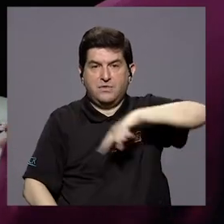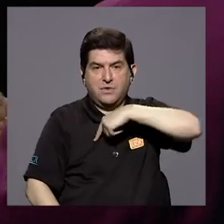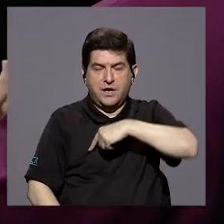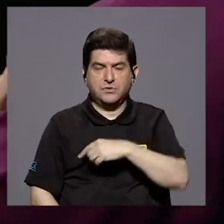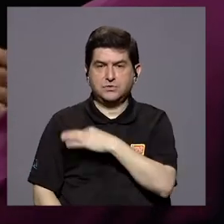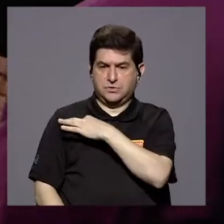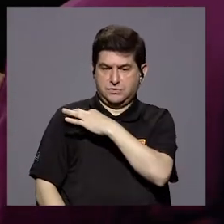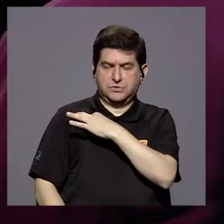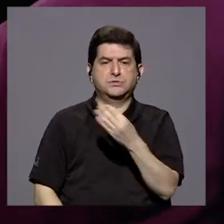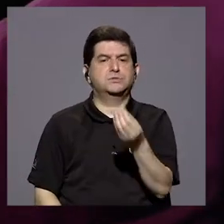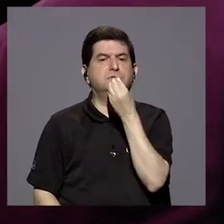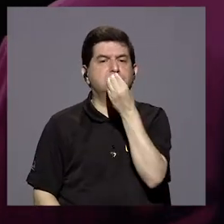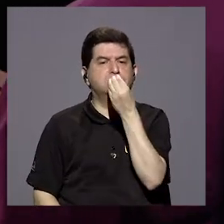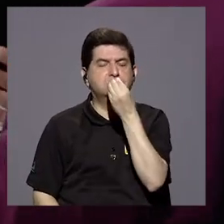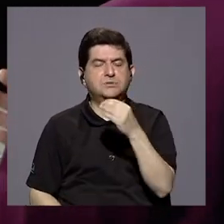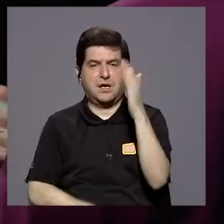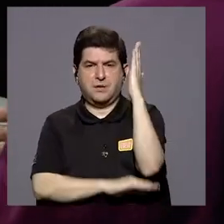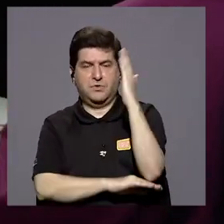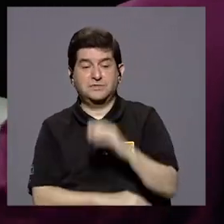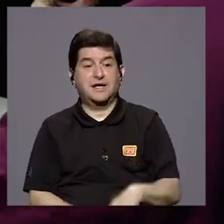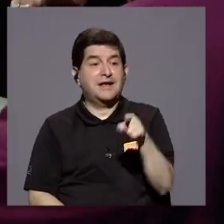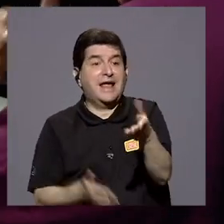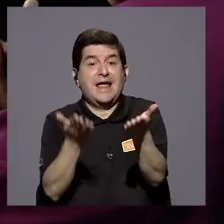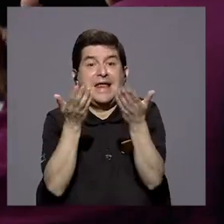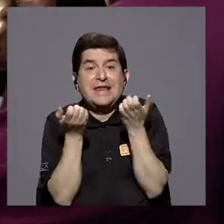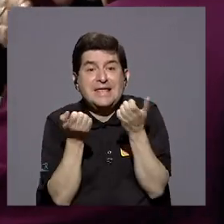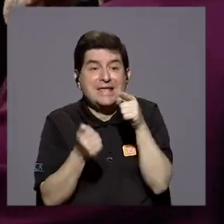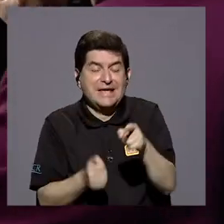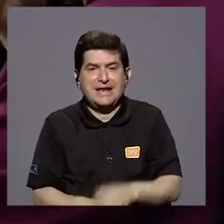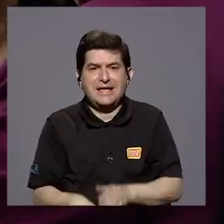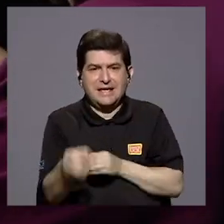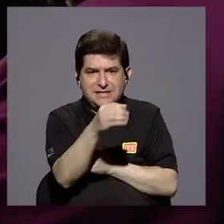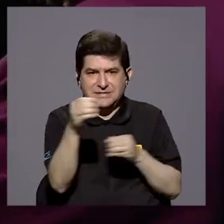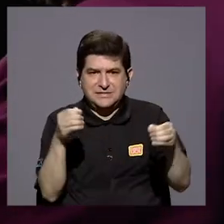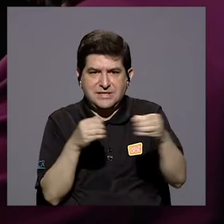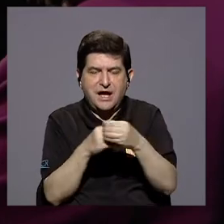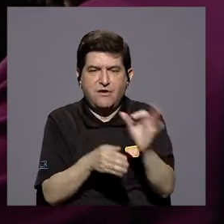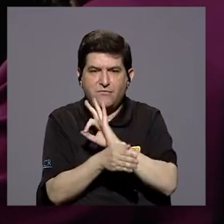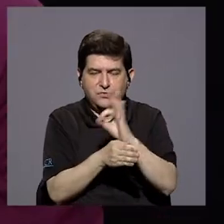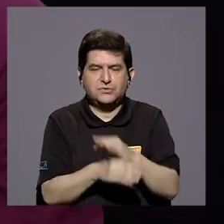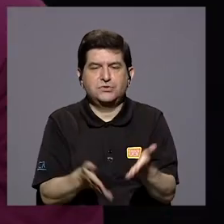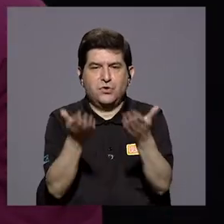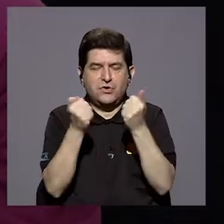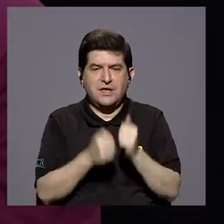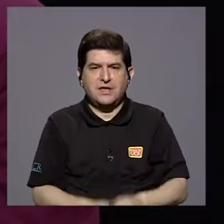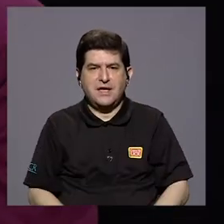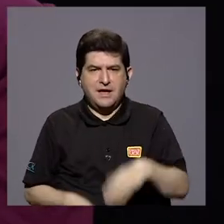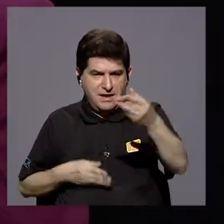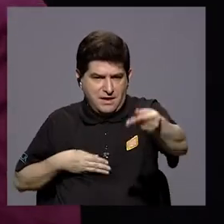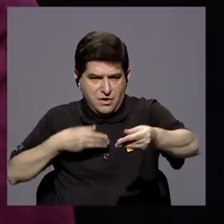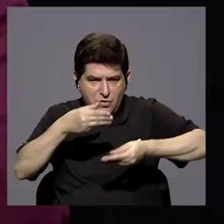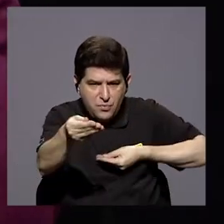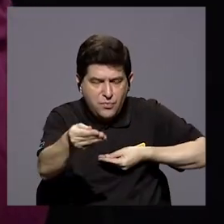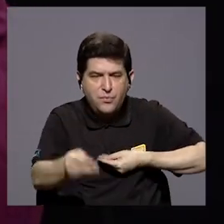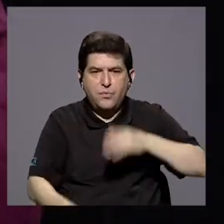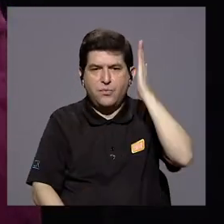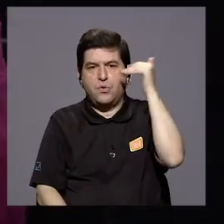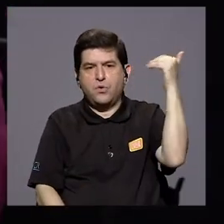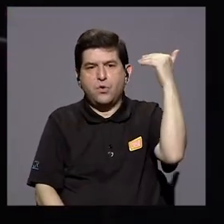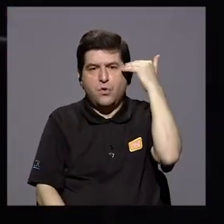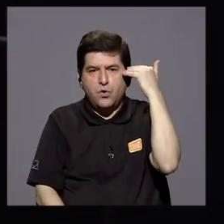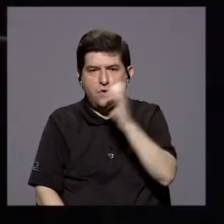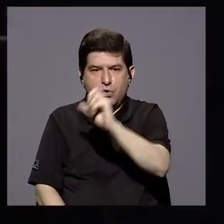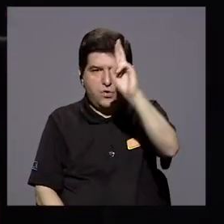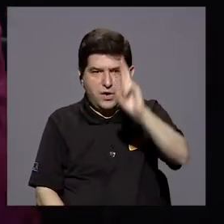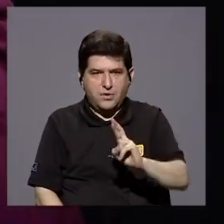está como loco porque esa agencia funcione, porque quiere hacer un intercambio de Corea a Costa Rica y los de Costa